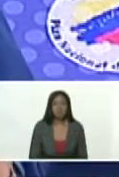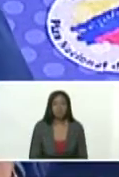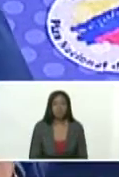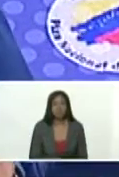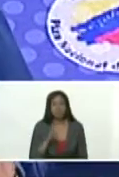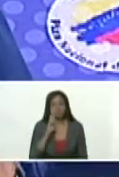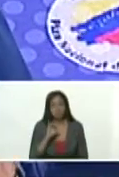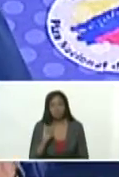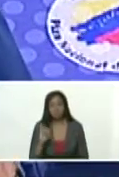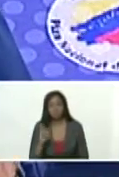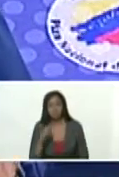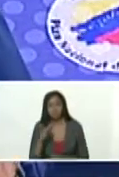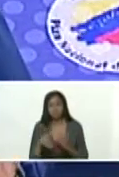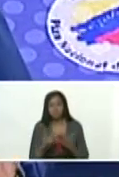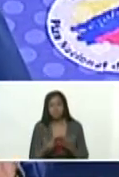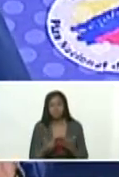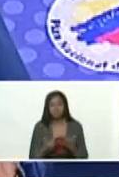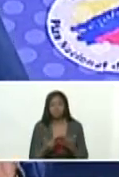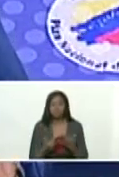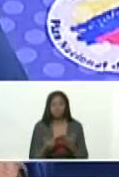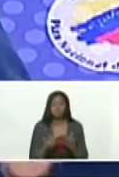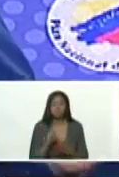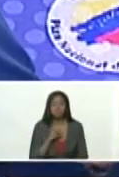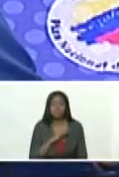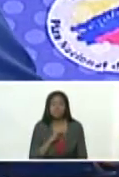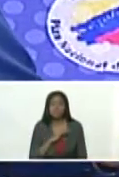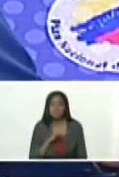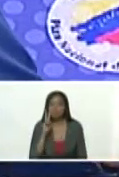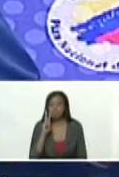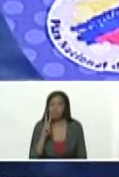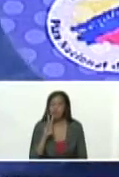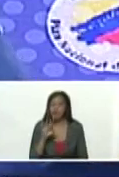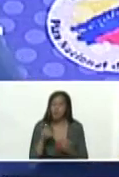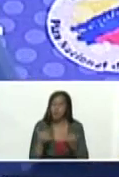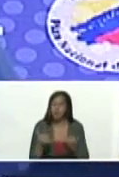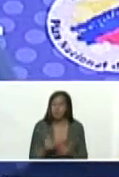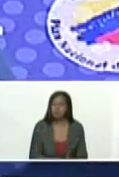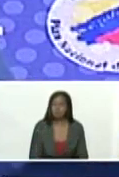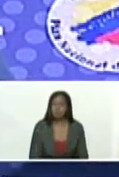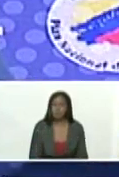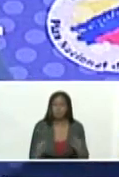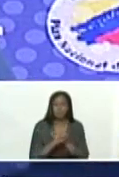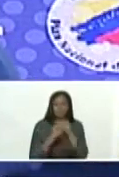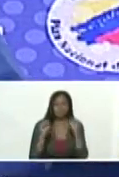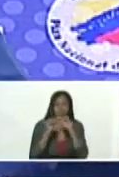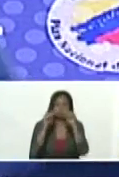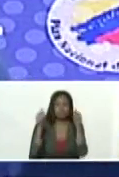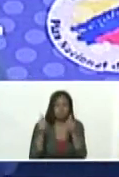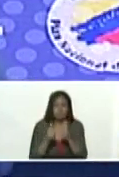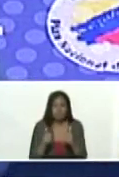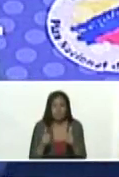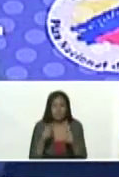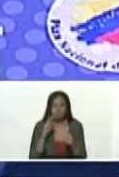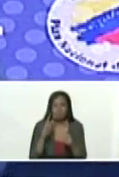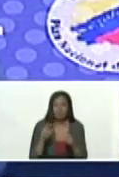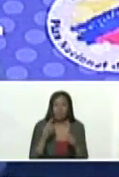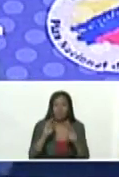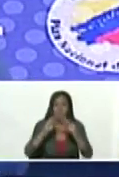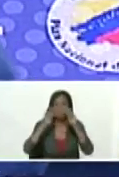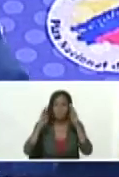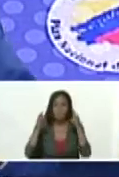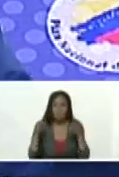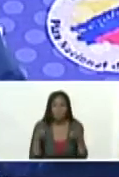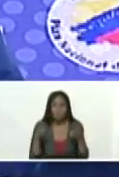Fíjense ustedes lo que está pasando en Chile. En Chile colapsó el sistema neoliberal, el modelo de